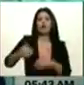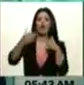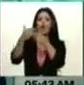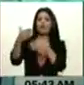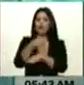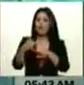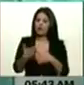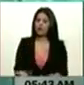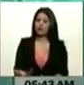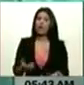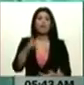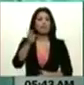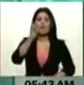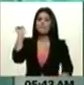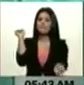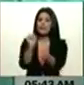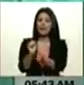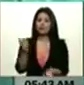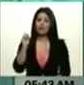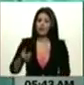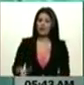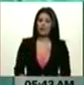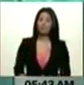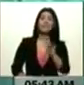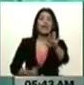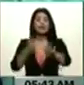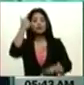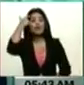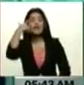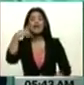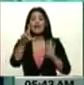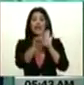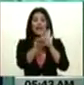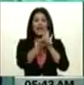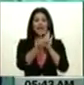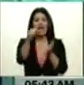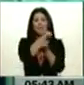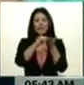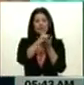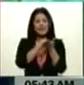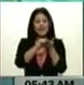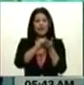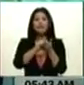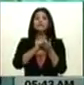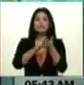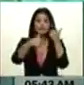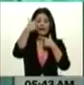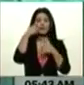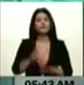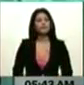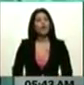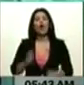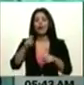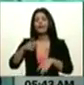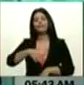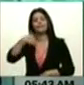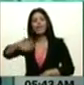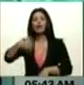Chávez. La única ley de amnistía en la historia de la democracia venezolana se la dio el comandante Chávez. Y lo volvieron a hacer.